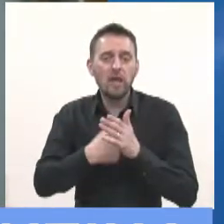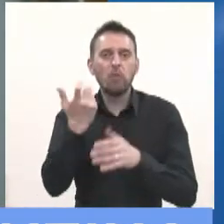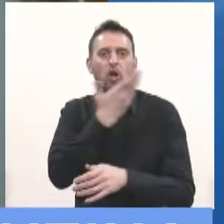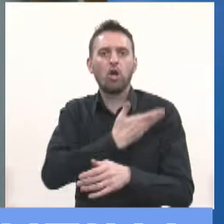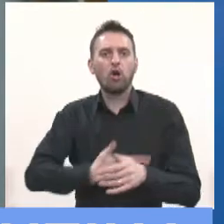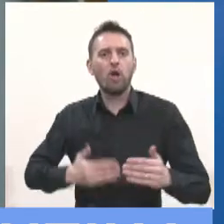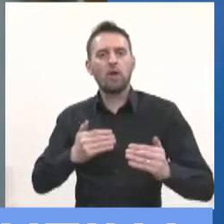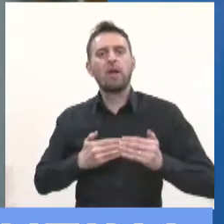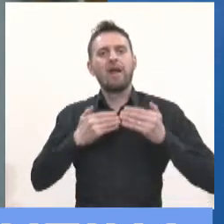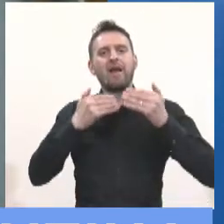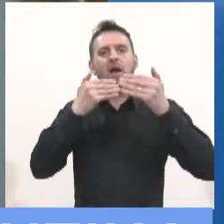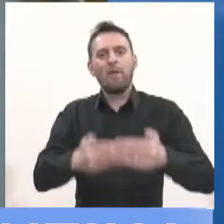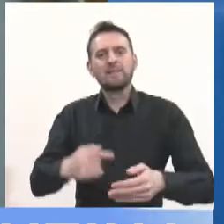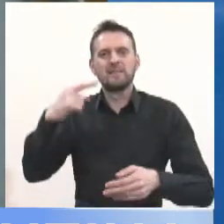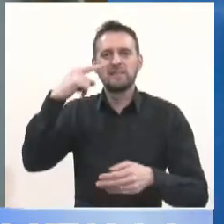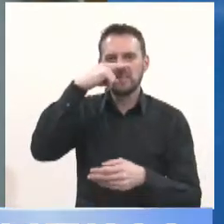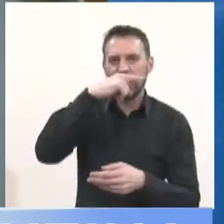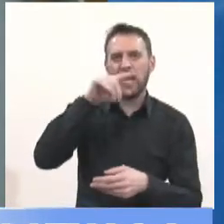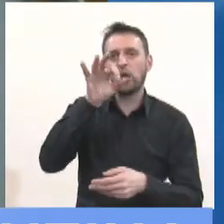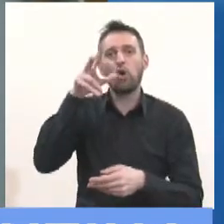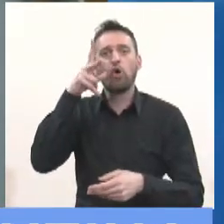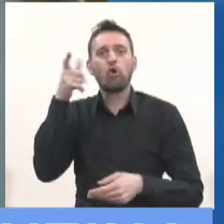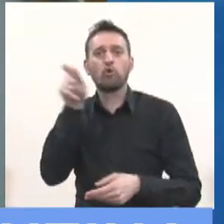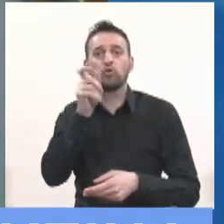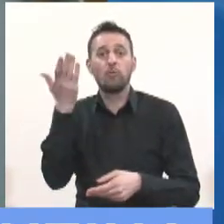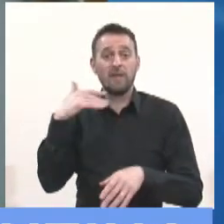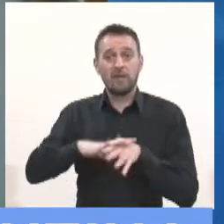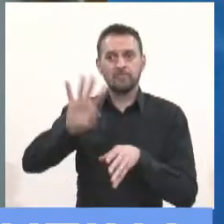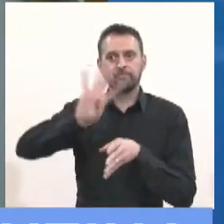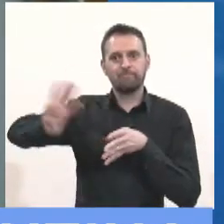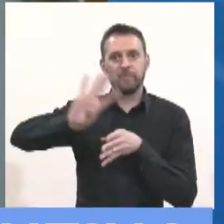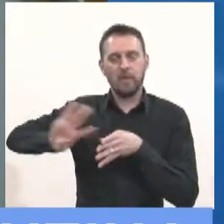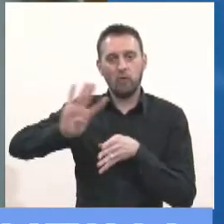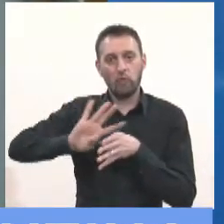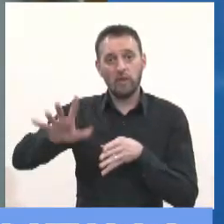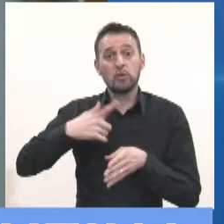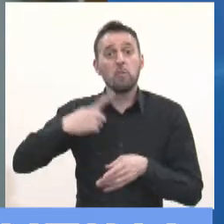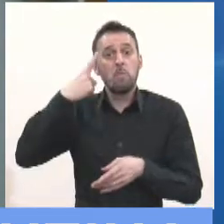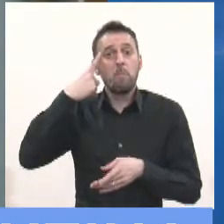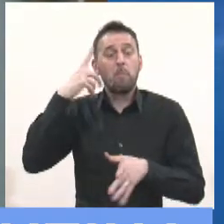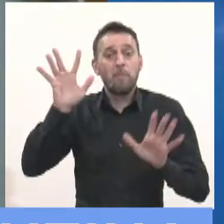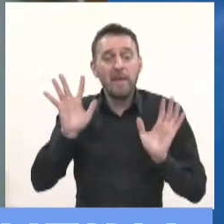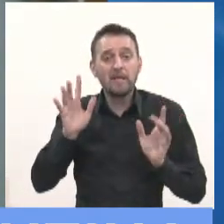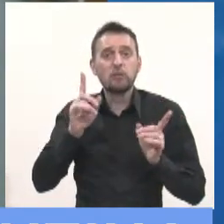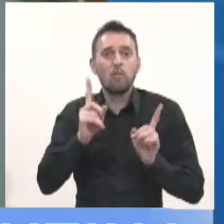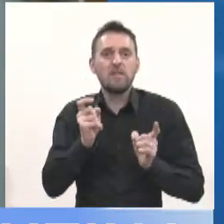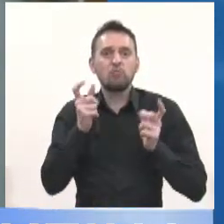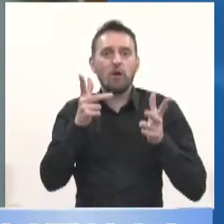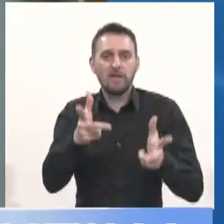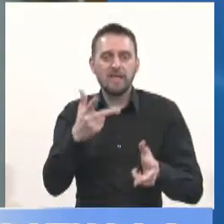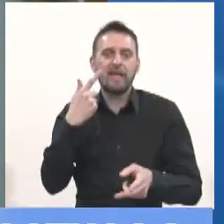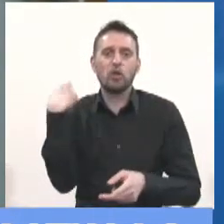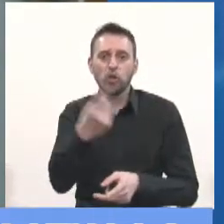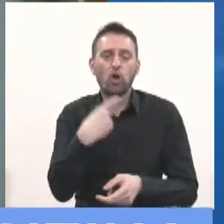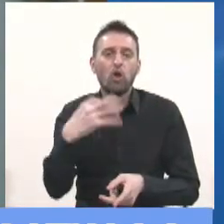en avanzar en estos 7-8 meses con nuestros acreedores. Y yo creo que lo que podemos hacer y lo que